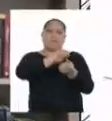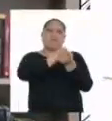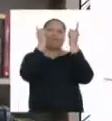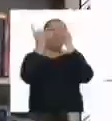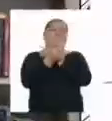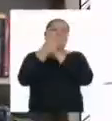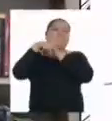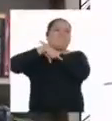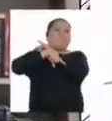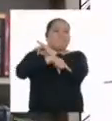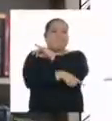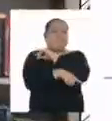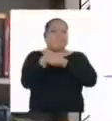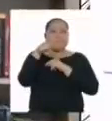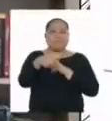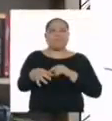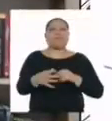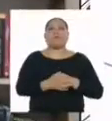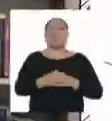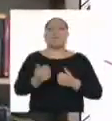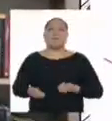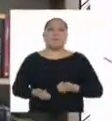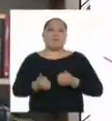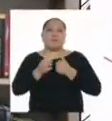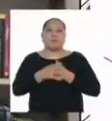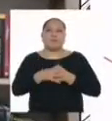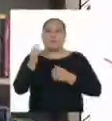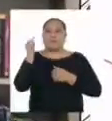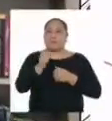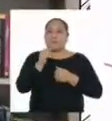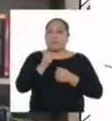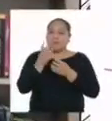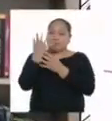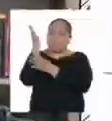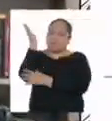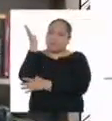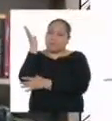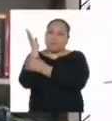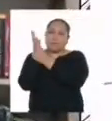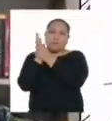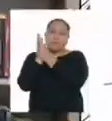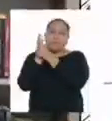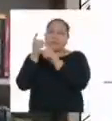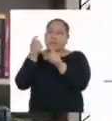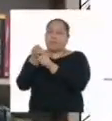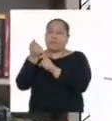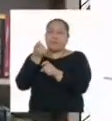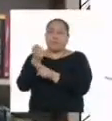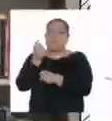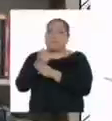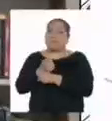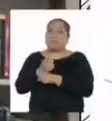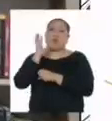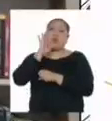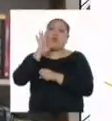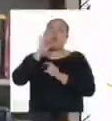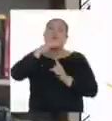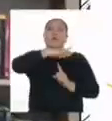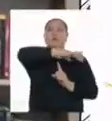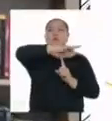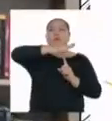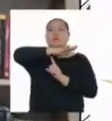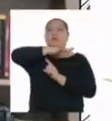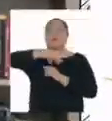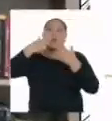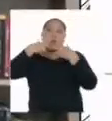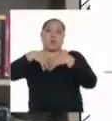cambios profundos en los ecosistemas. Estos daños incluyen la contaminación ambiental por las